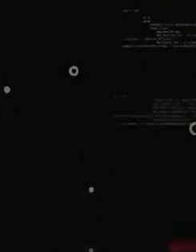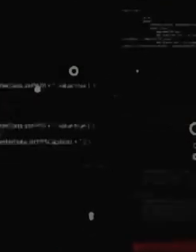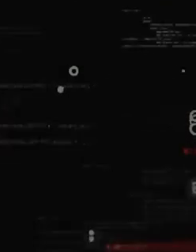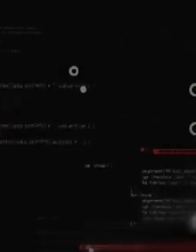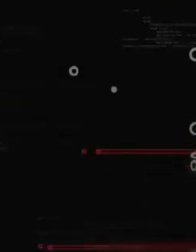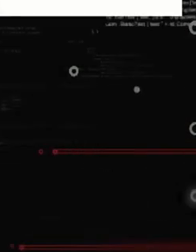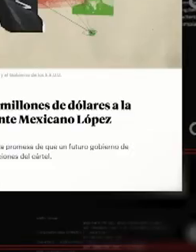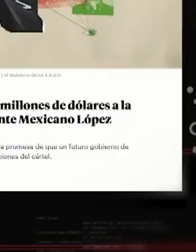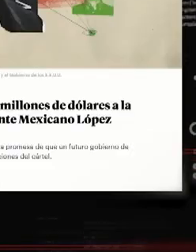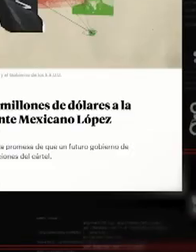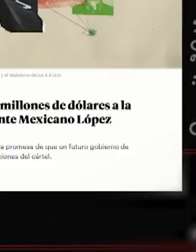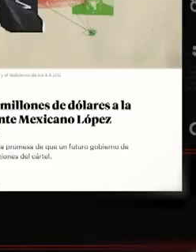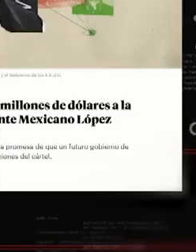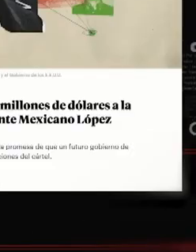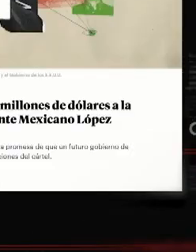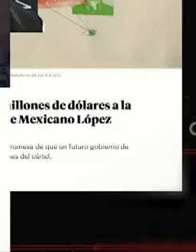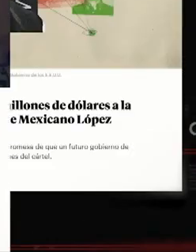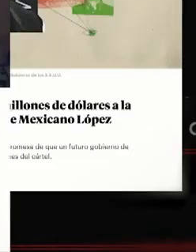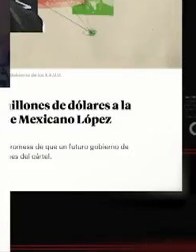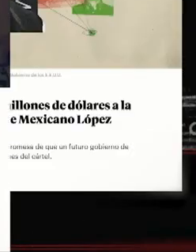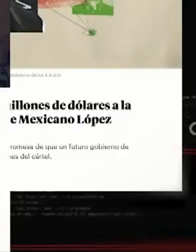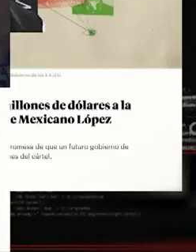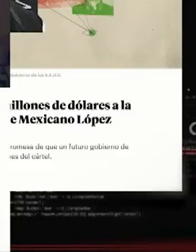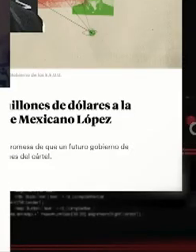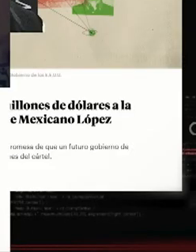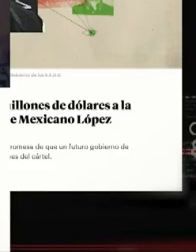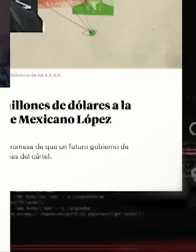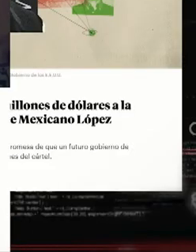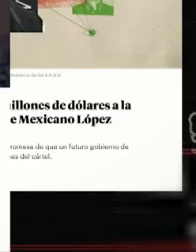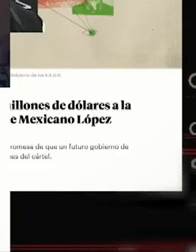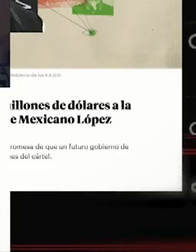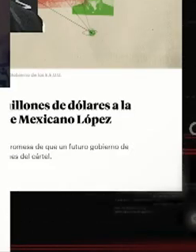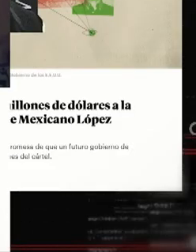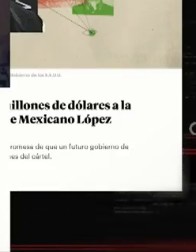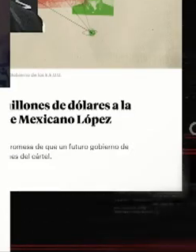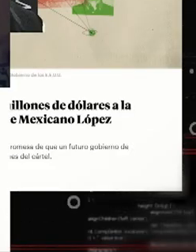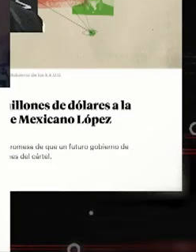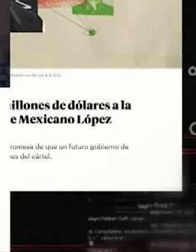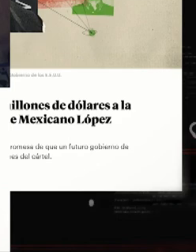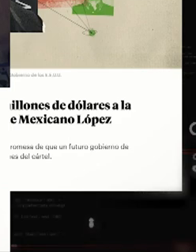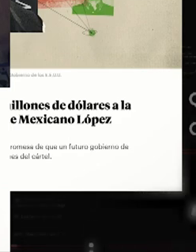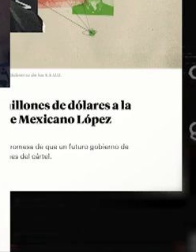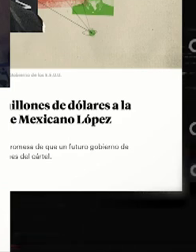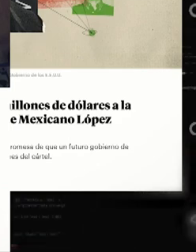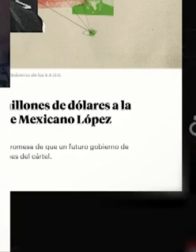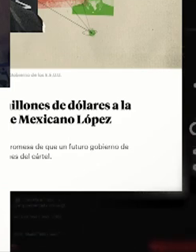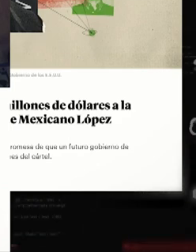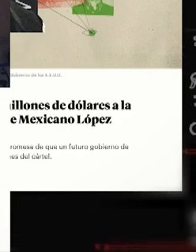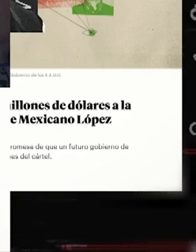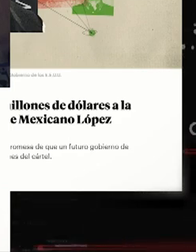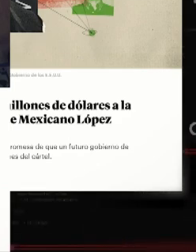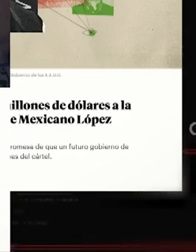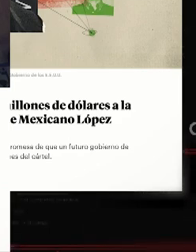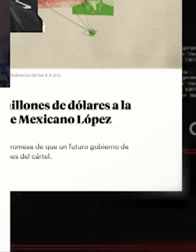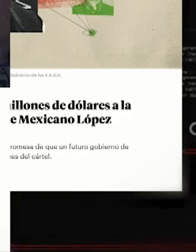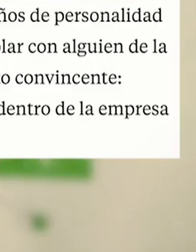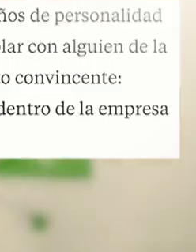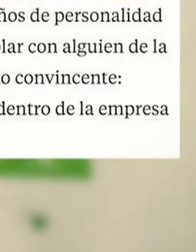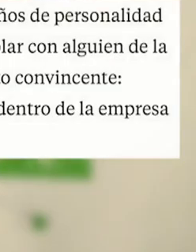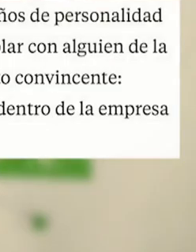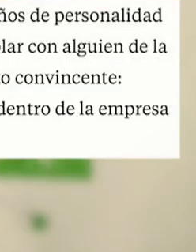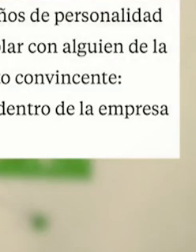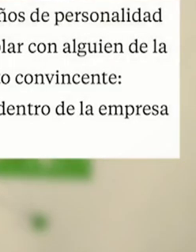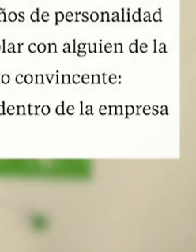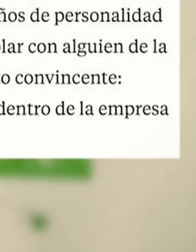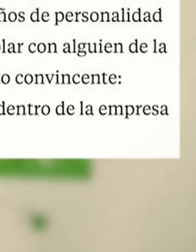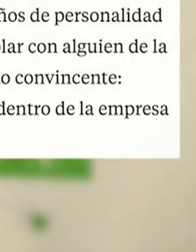sincronizados reportajes solo están basados en entrevistas anónimas y no presentan afirmaciones contundentes, sino el relato